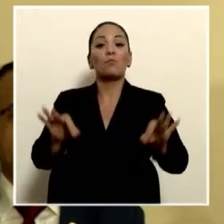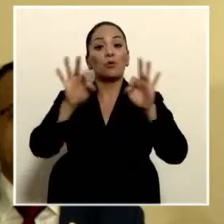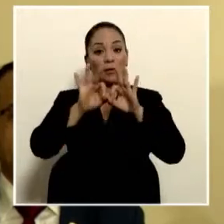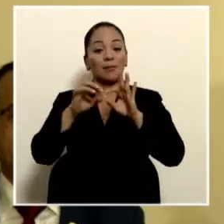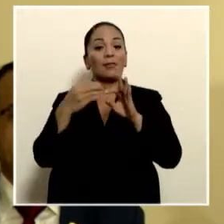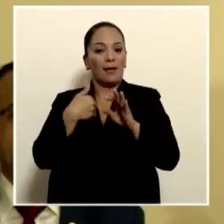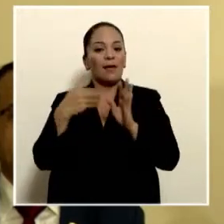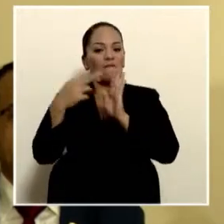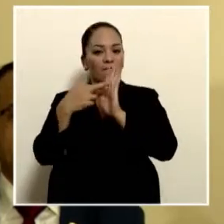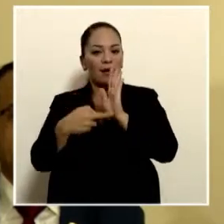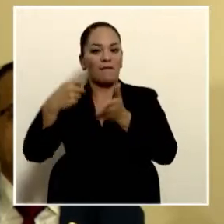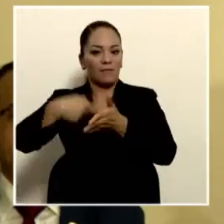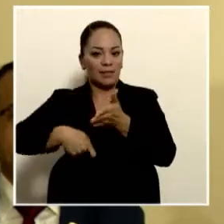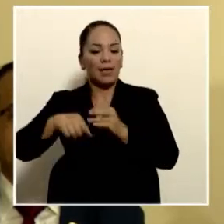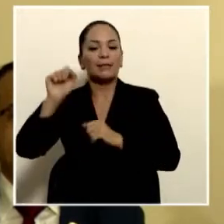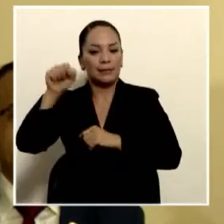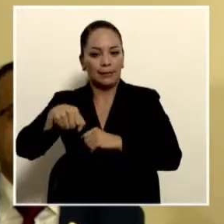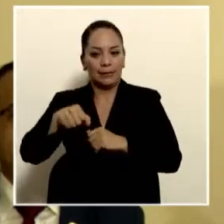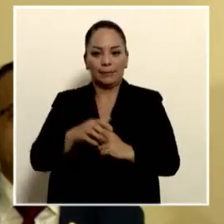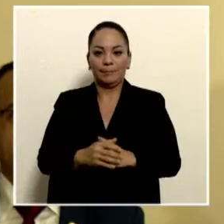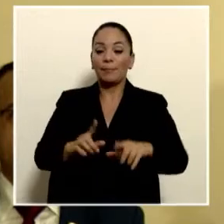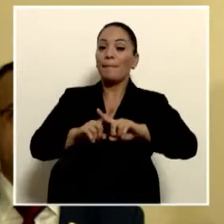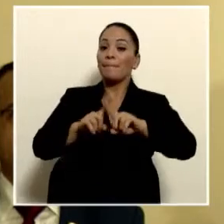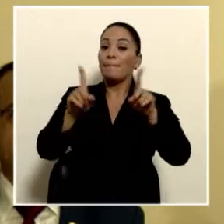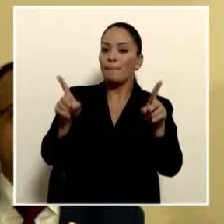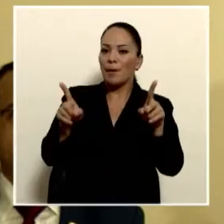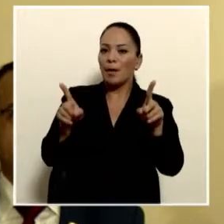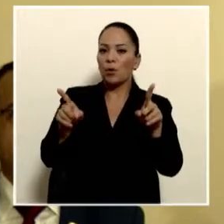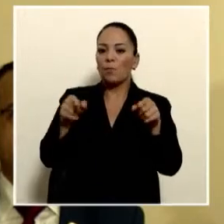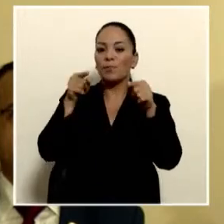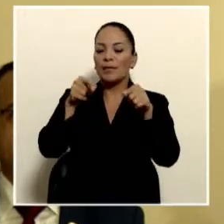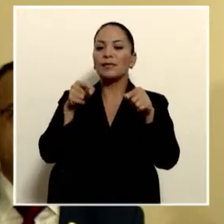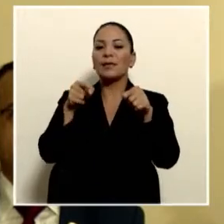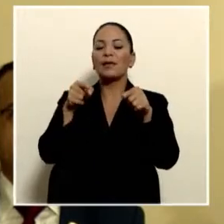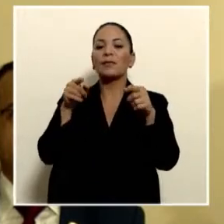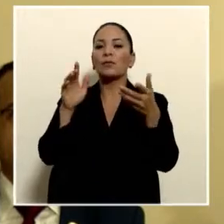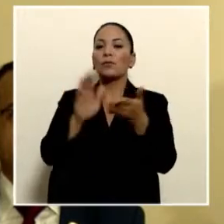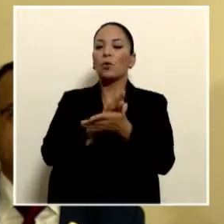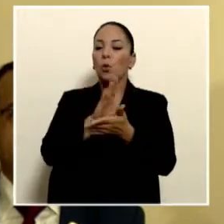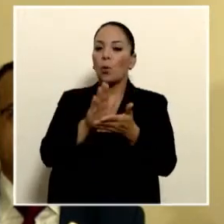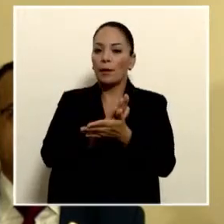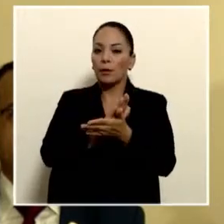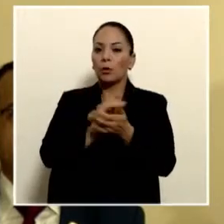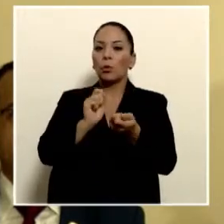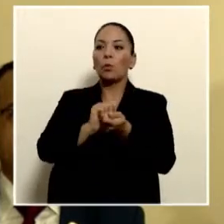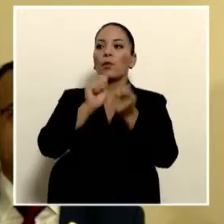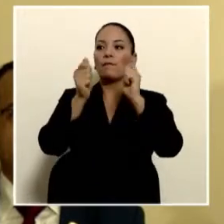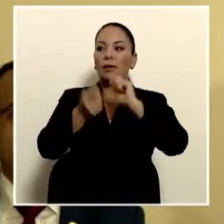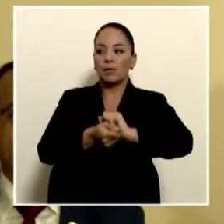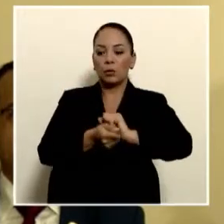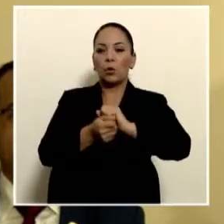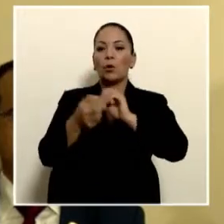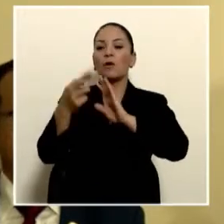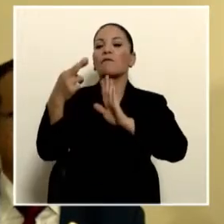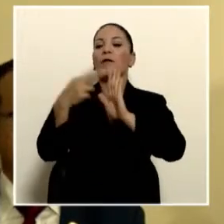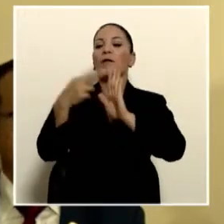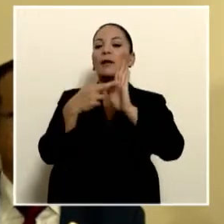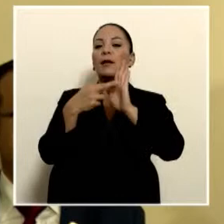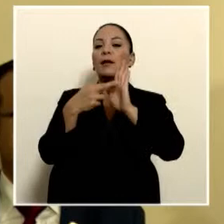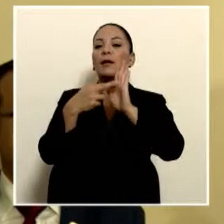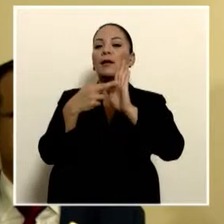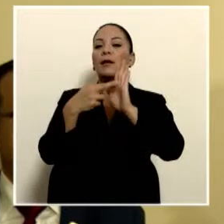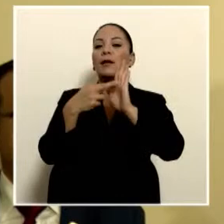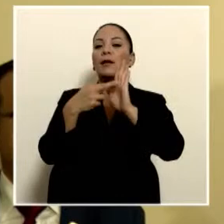regla fiscal. Sin embargo, lo que hace este decreto, esta modificación al reglamento de la